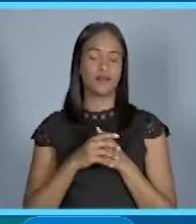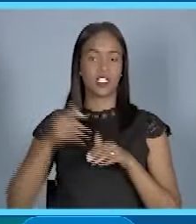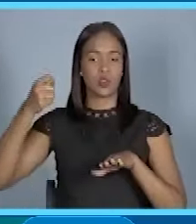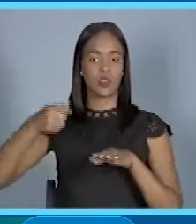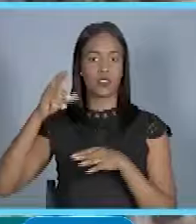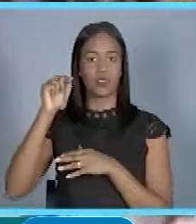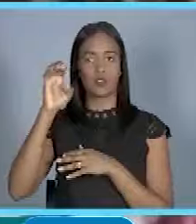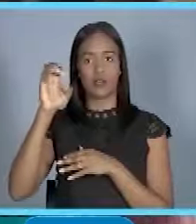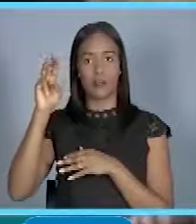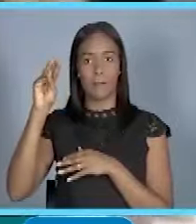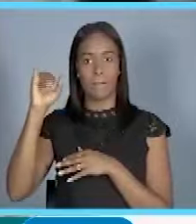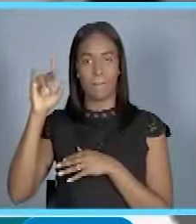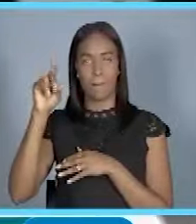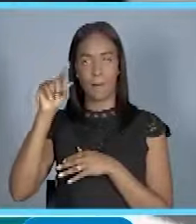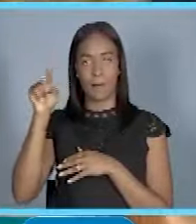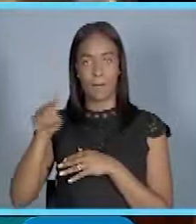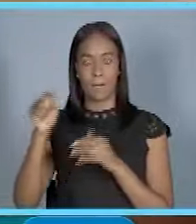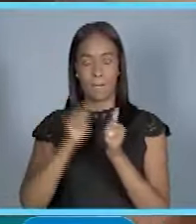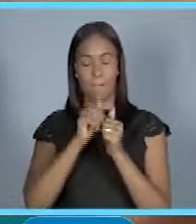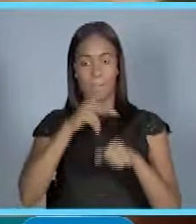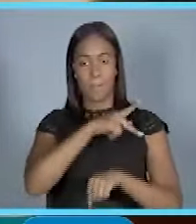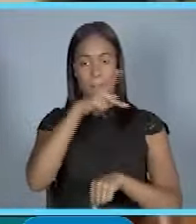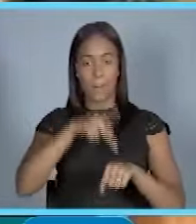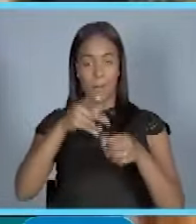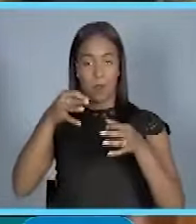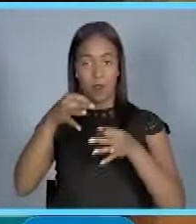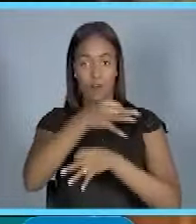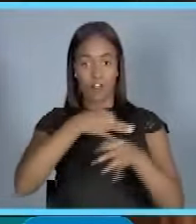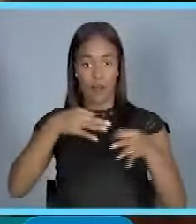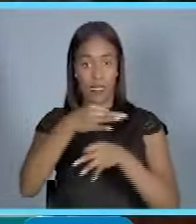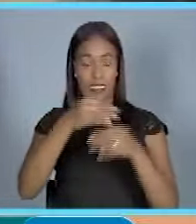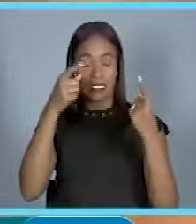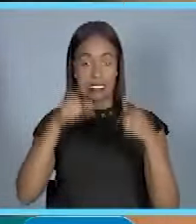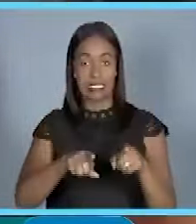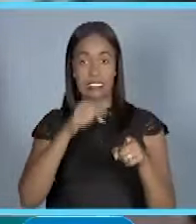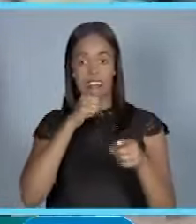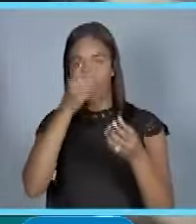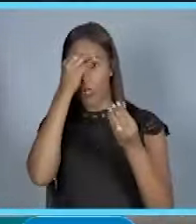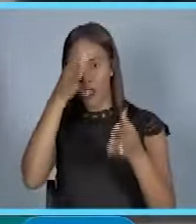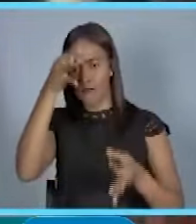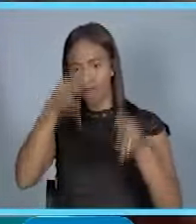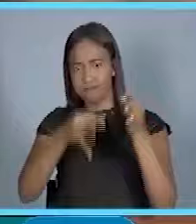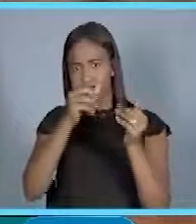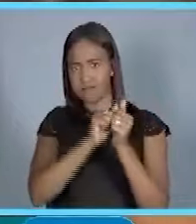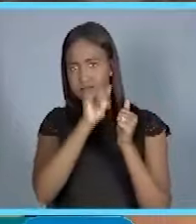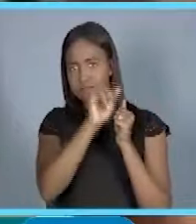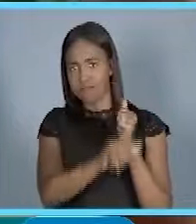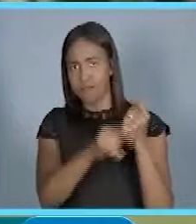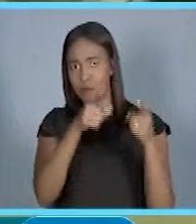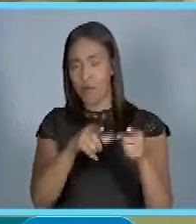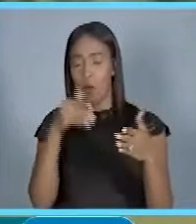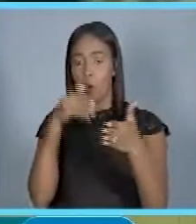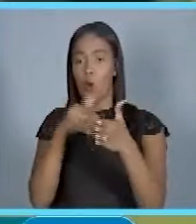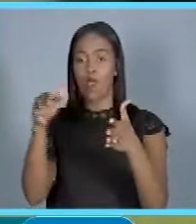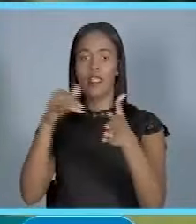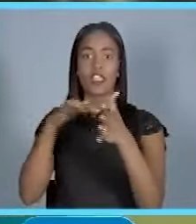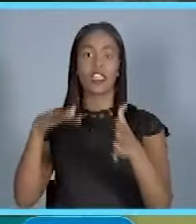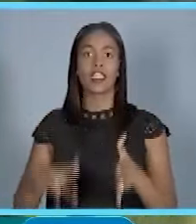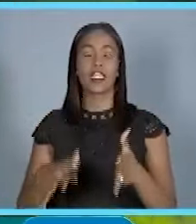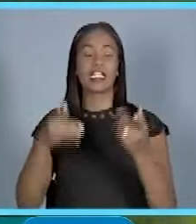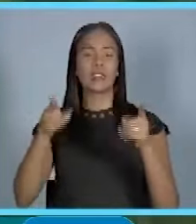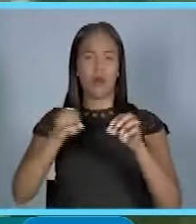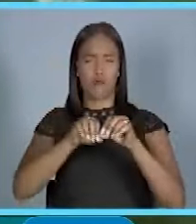atención permanente del Distrito Judicial de la provincia Duarte, se inhibió de conocer la audiencia de medida de coerción en contra del estudiante que